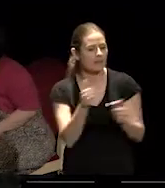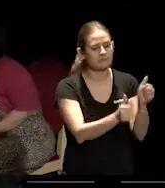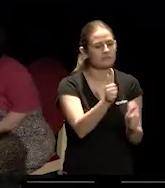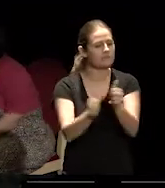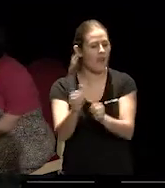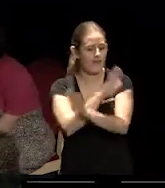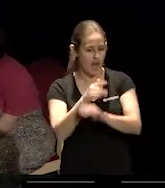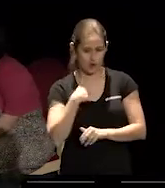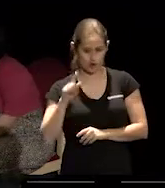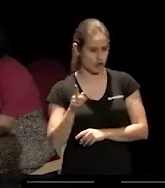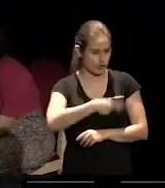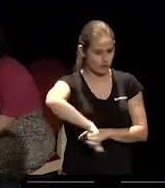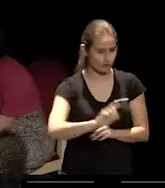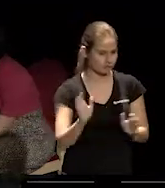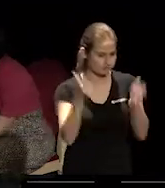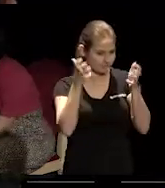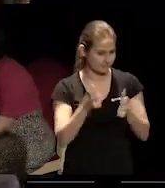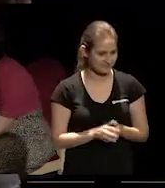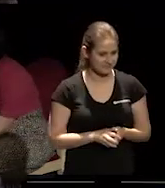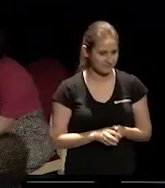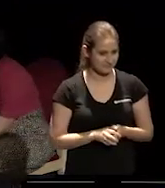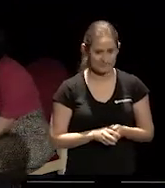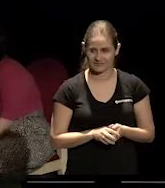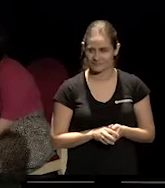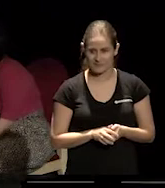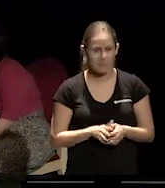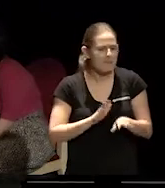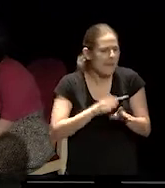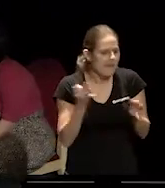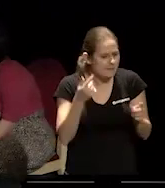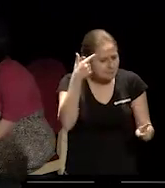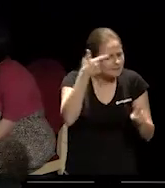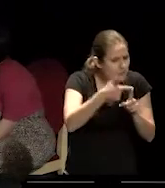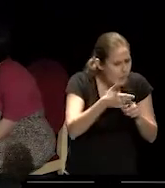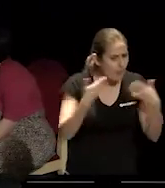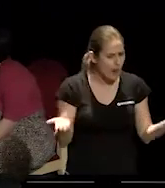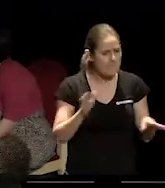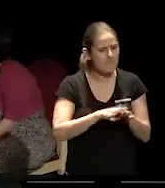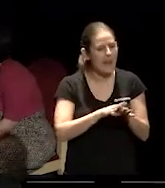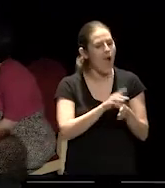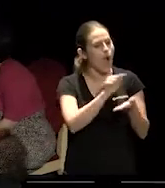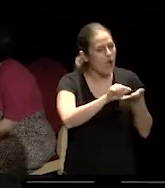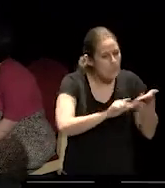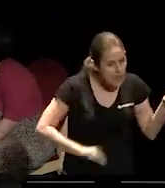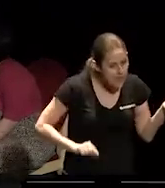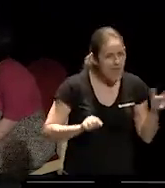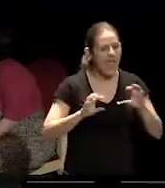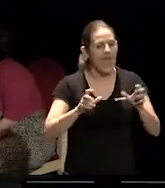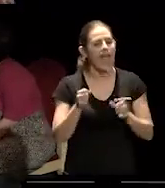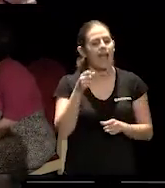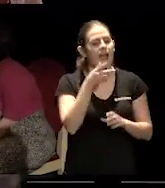ganamos. Fue guay. ¿Para qué hacemos esto? Para componer, grabar y tocar. Es decir, somos una